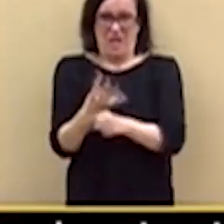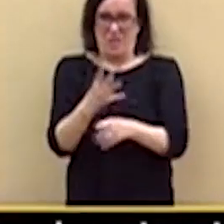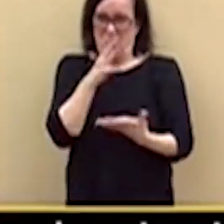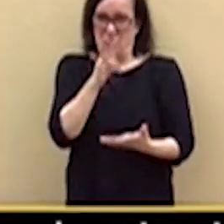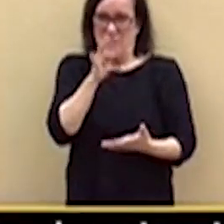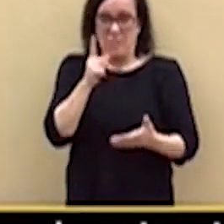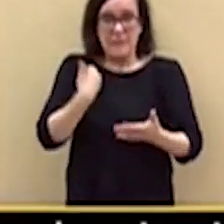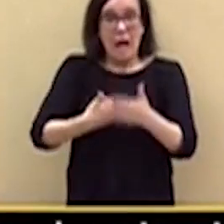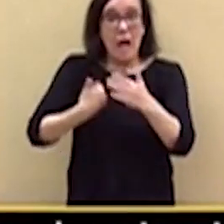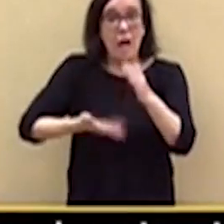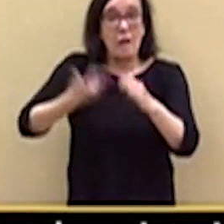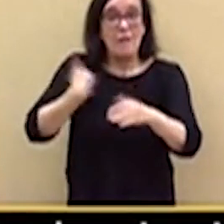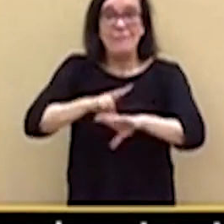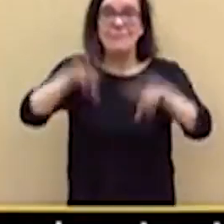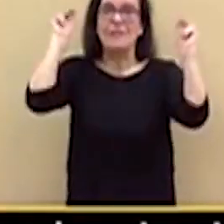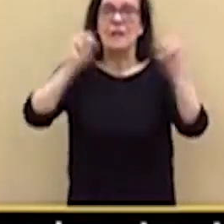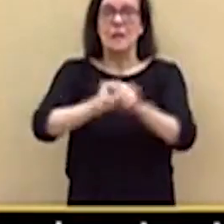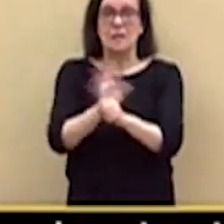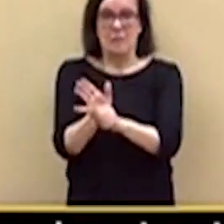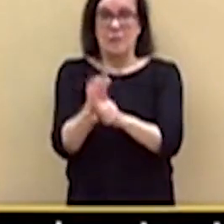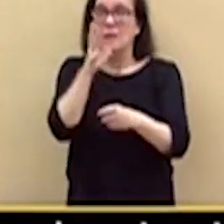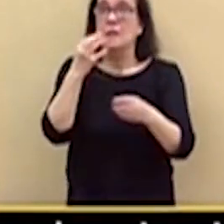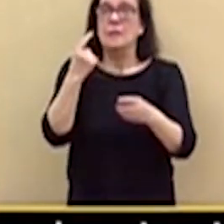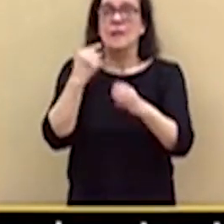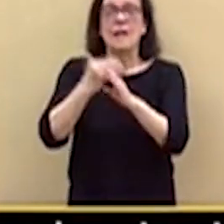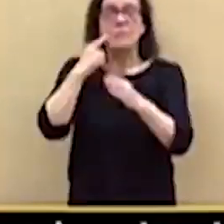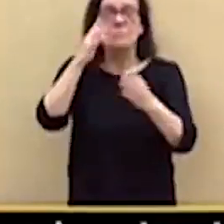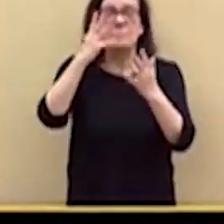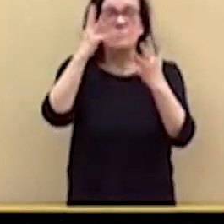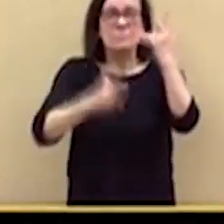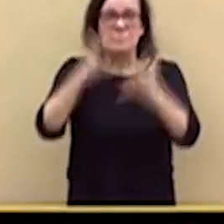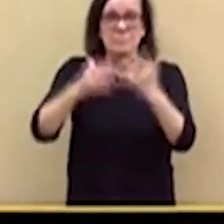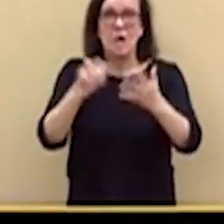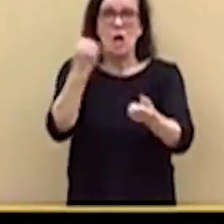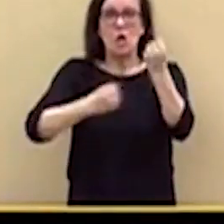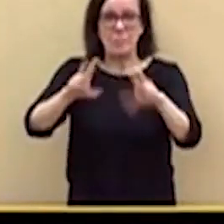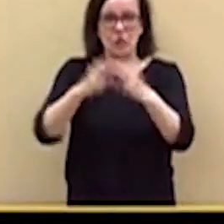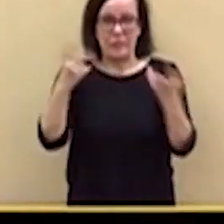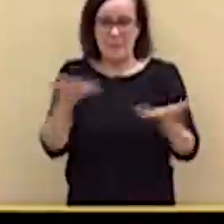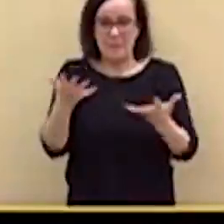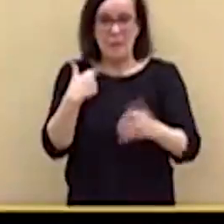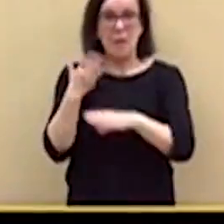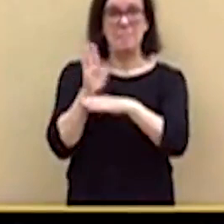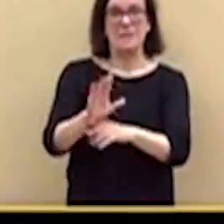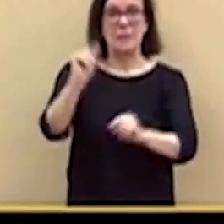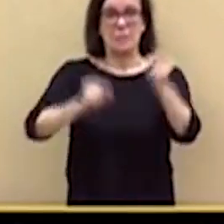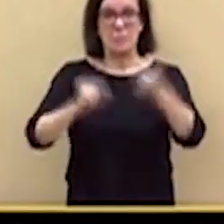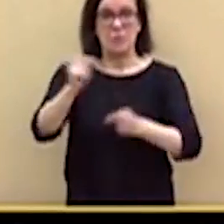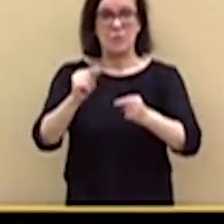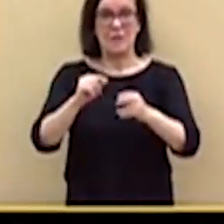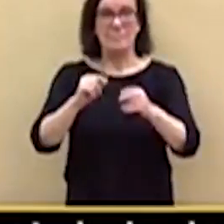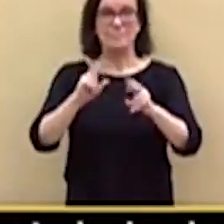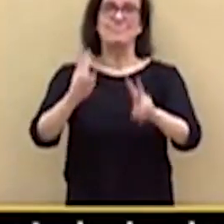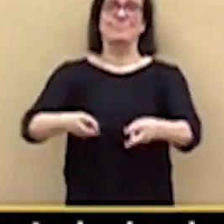virus y evaluado el impacto económico y social de esta emergencia. Por tanto, presentaremos unos presupuestos de reconstrucción social